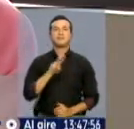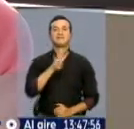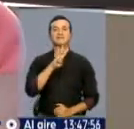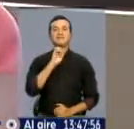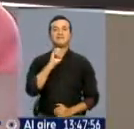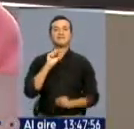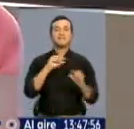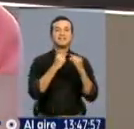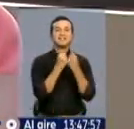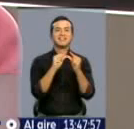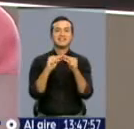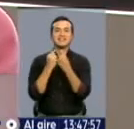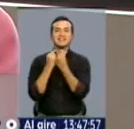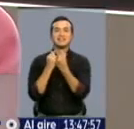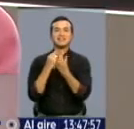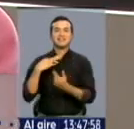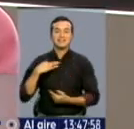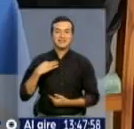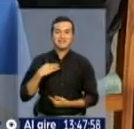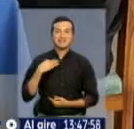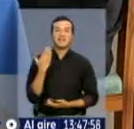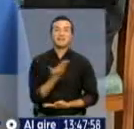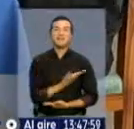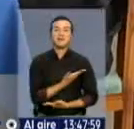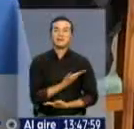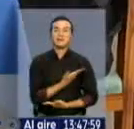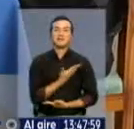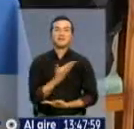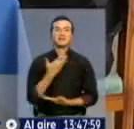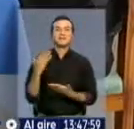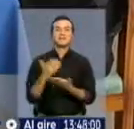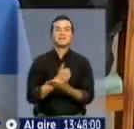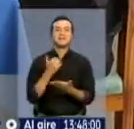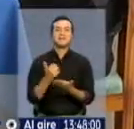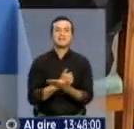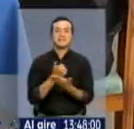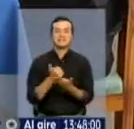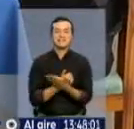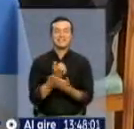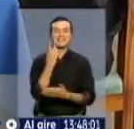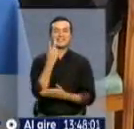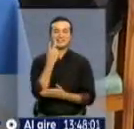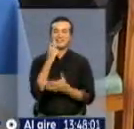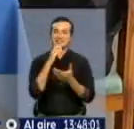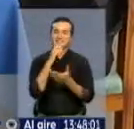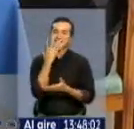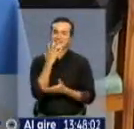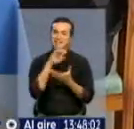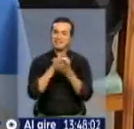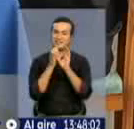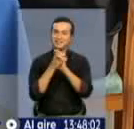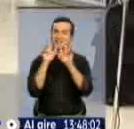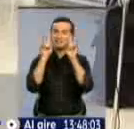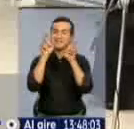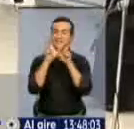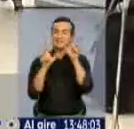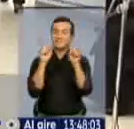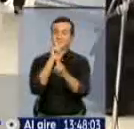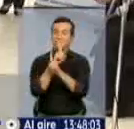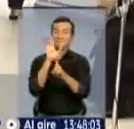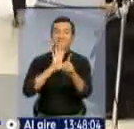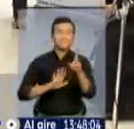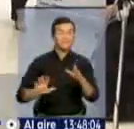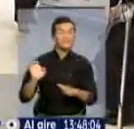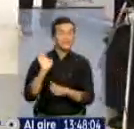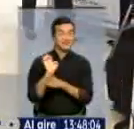240 brigadistas de Las Manuelas van a recolectar información desde este 15 de noviembre sobre las personas con discapacidad en nuestro